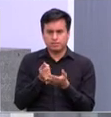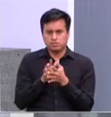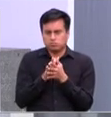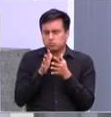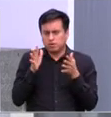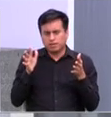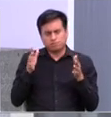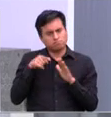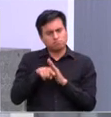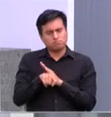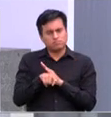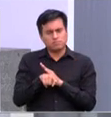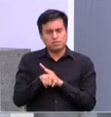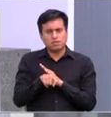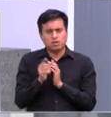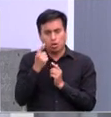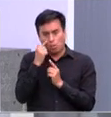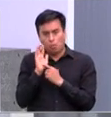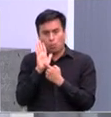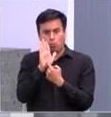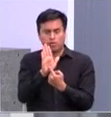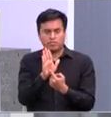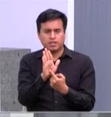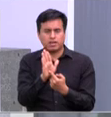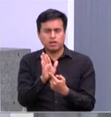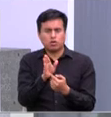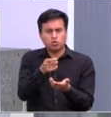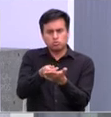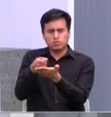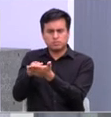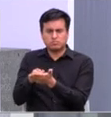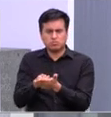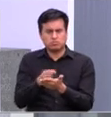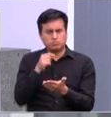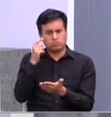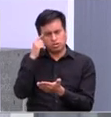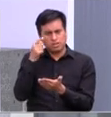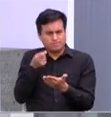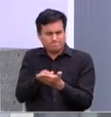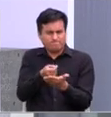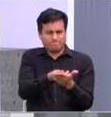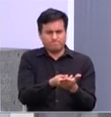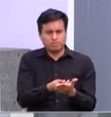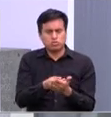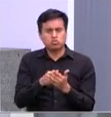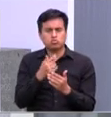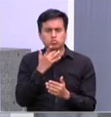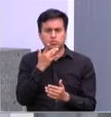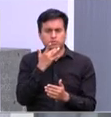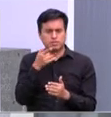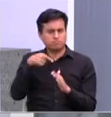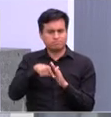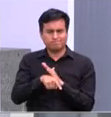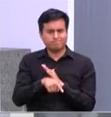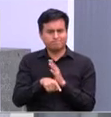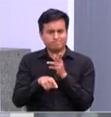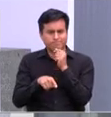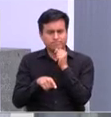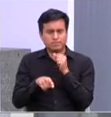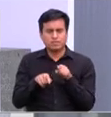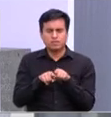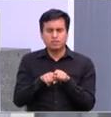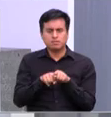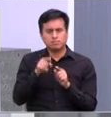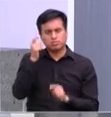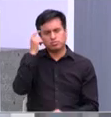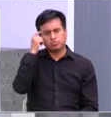mucho más que la propuesta de un consumismo voraz y superficial. La persuasión